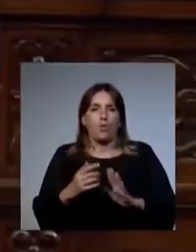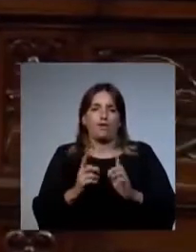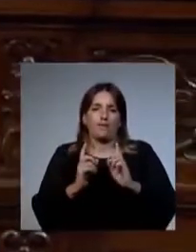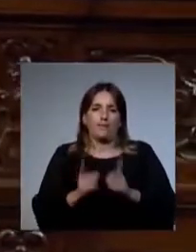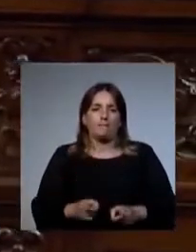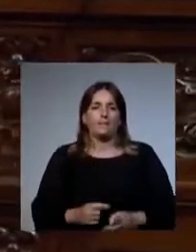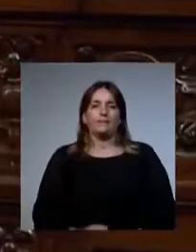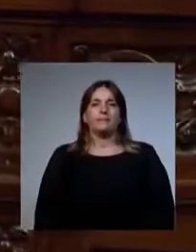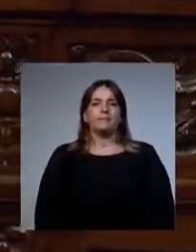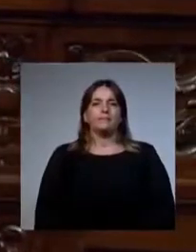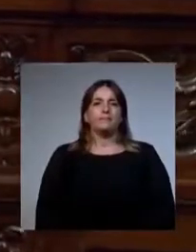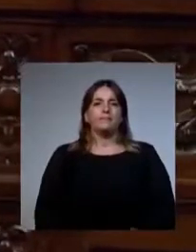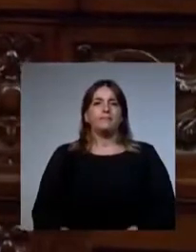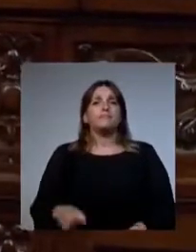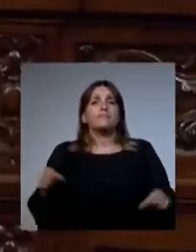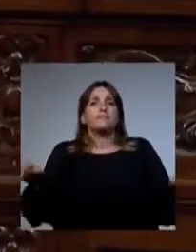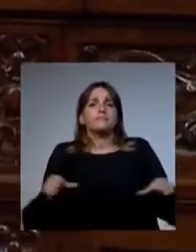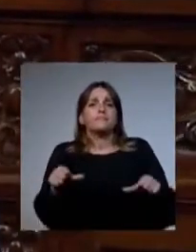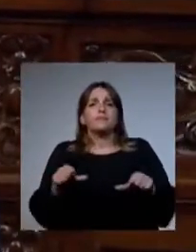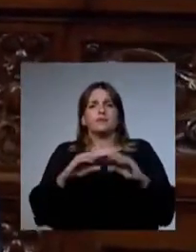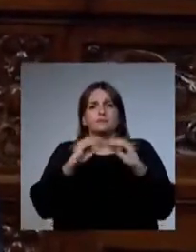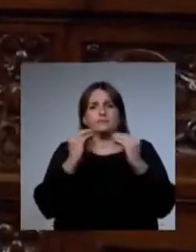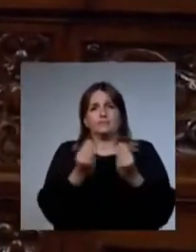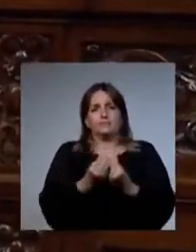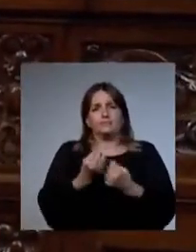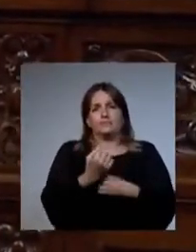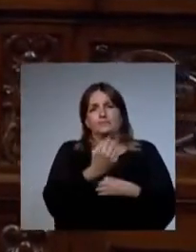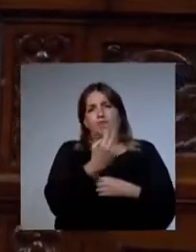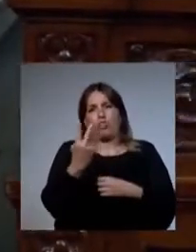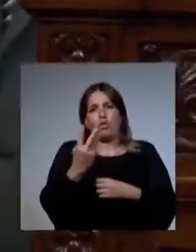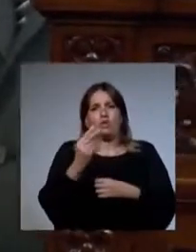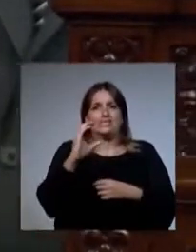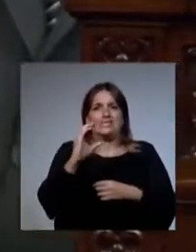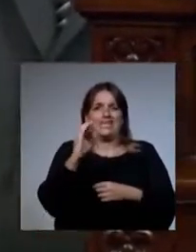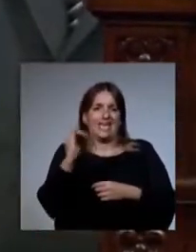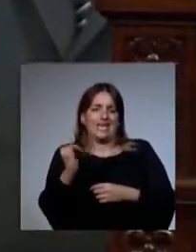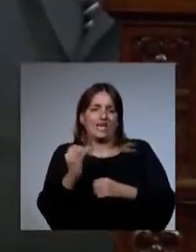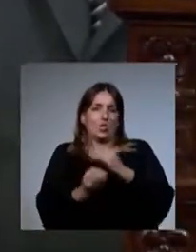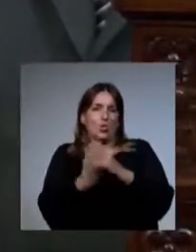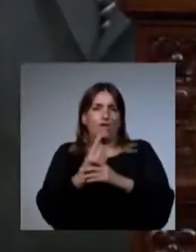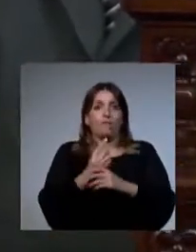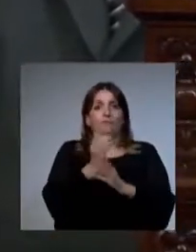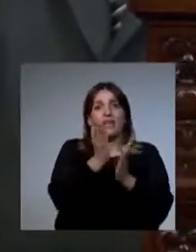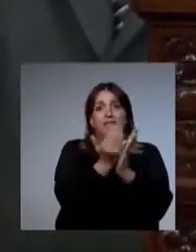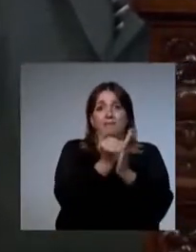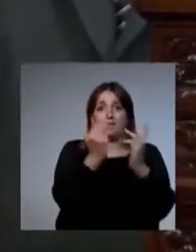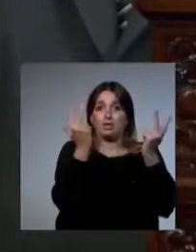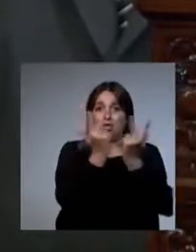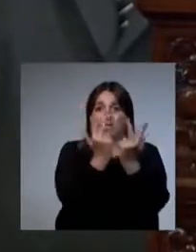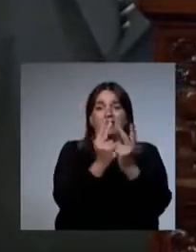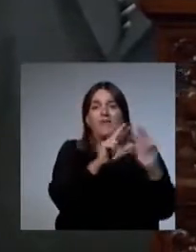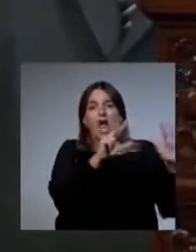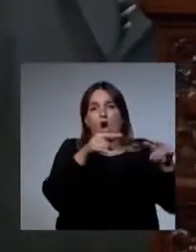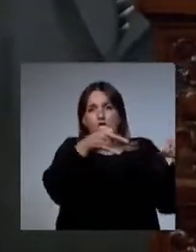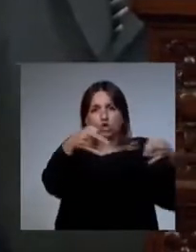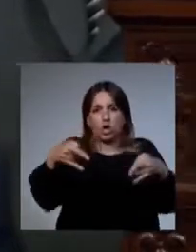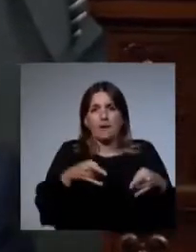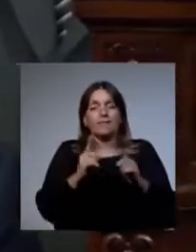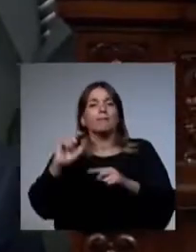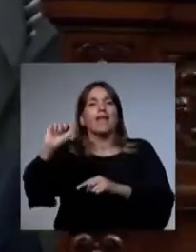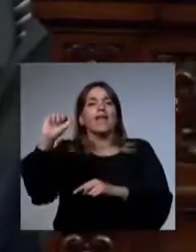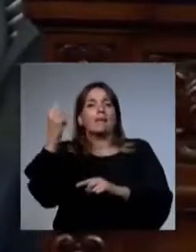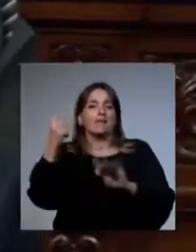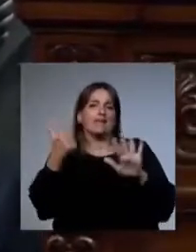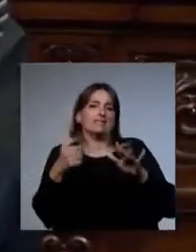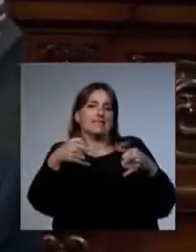país. Se crearon 12 TI nuevos, el del Hospital de 33 con 8 camas y el de Las Piedras con 6